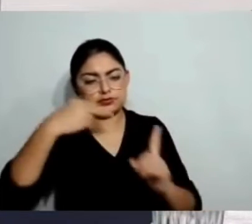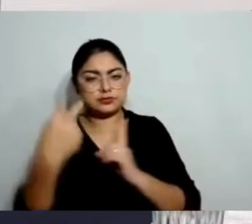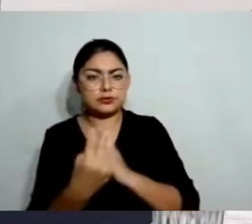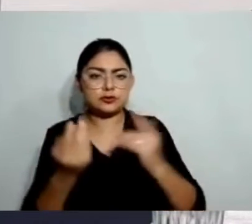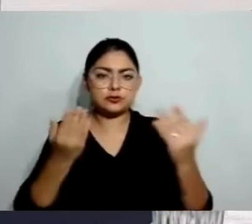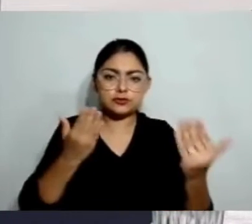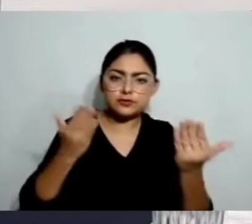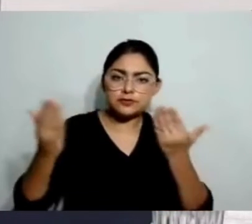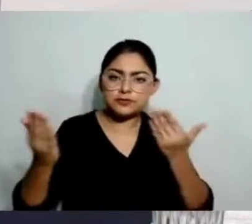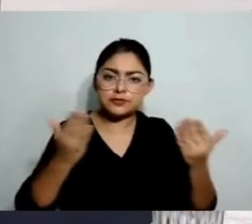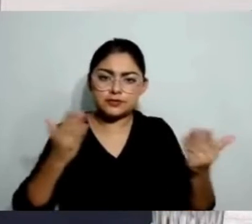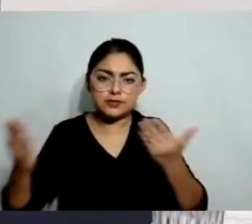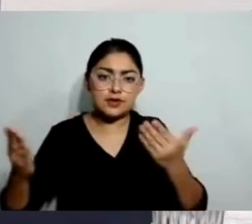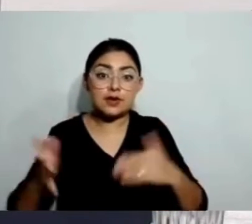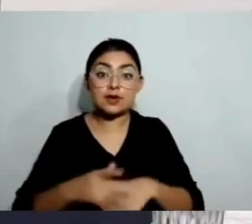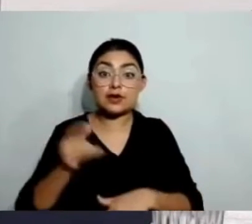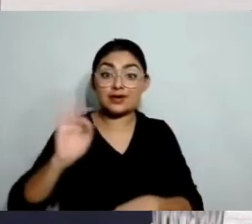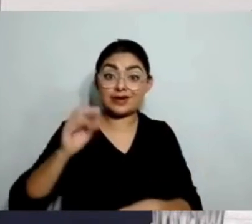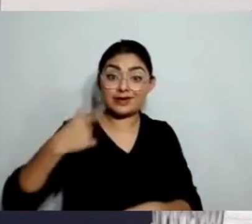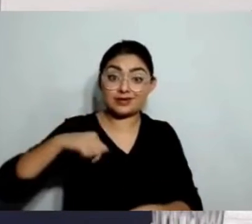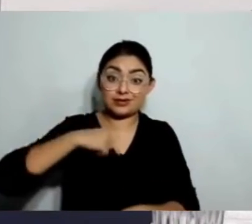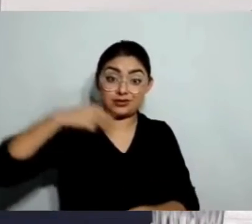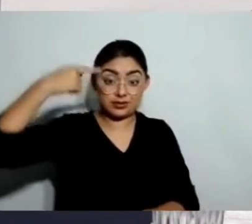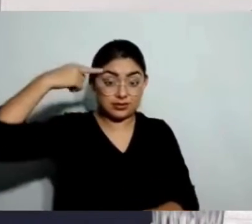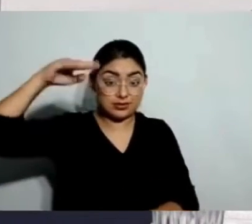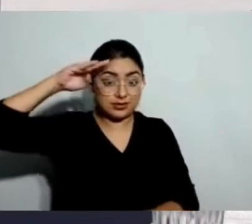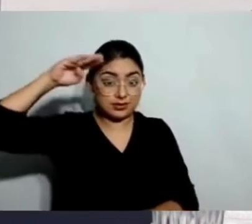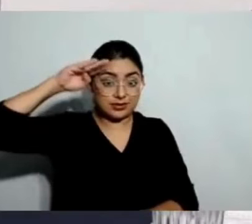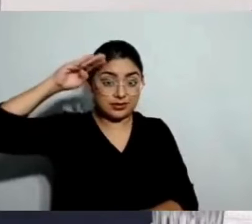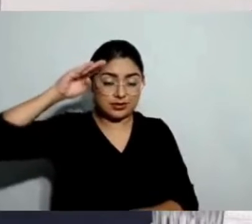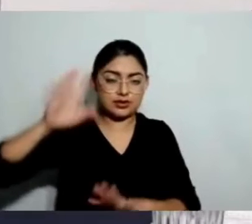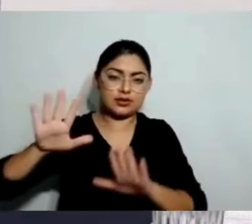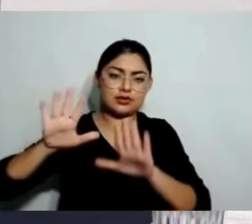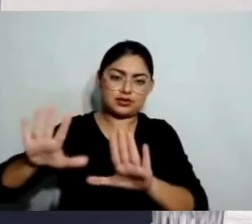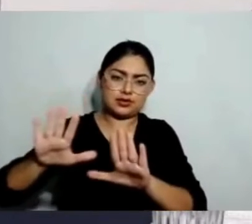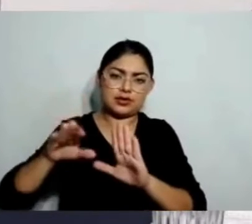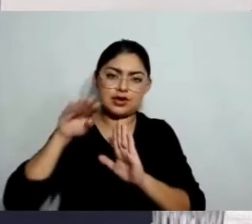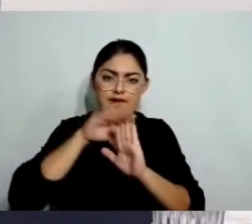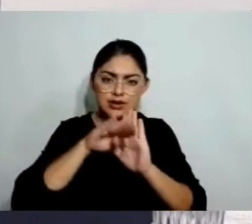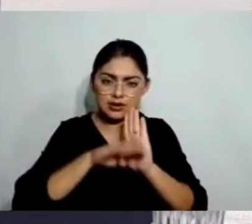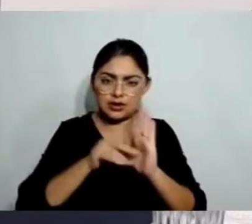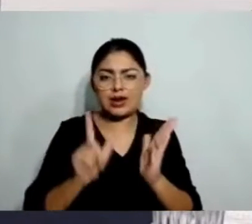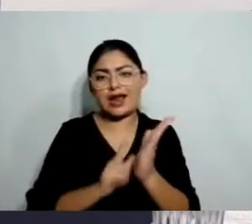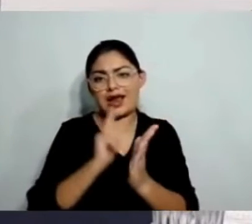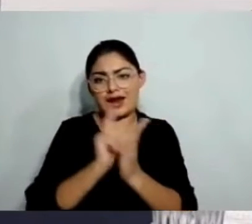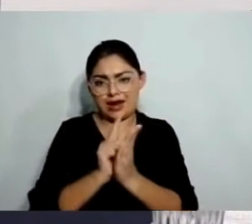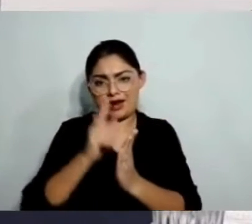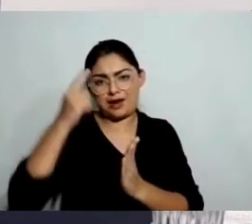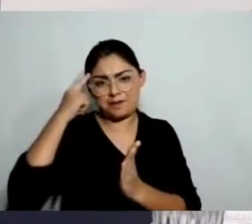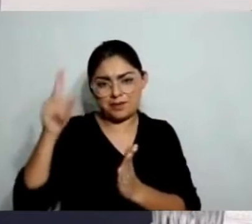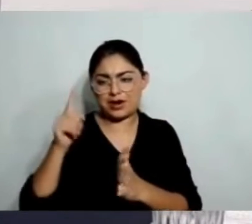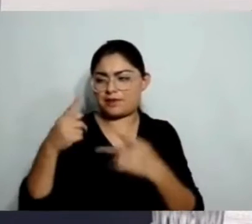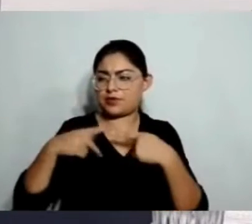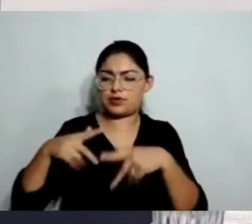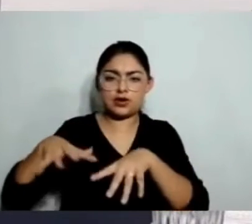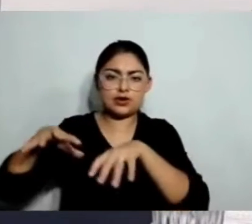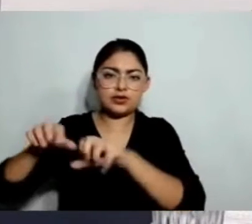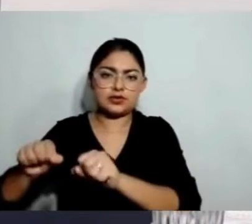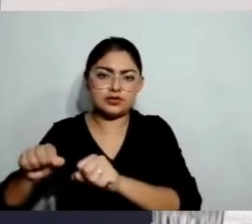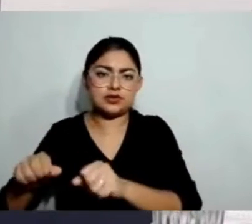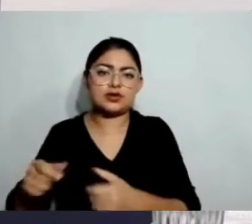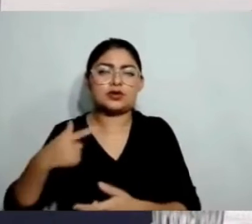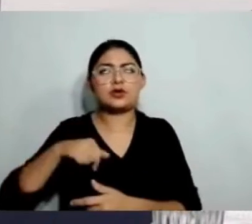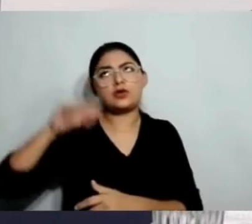en legalidad de tensiones pues piensa en la persona promedio que quién sabe Cuáles sean sus características que es detenida y que los actos que